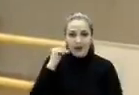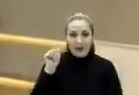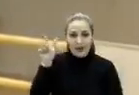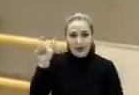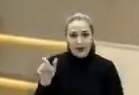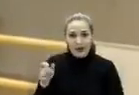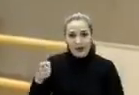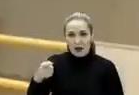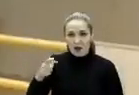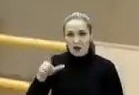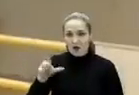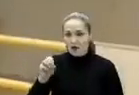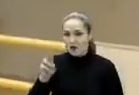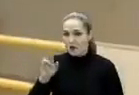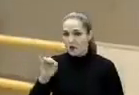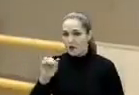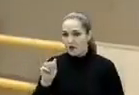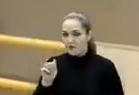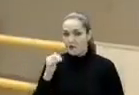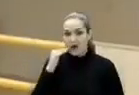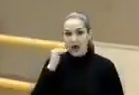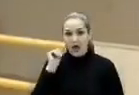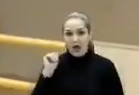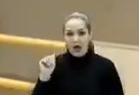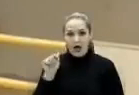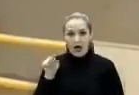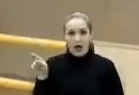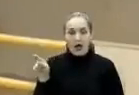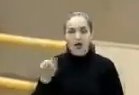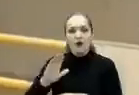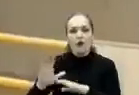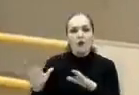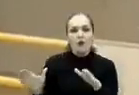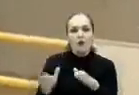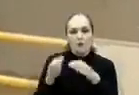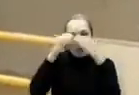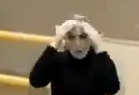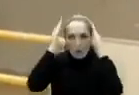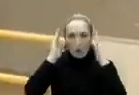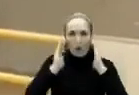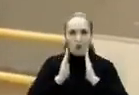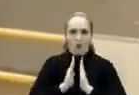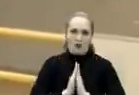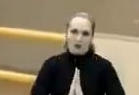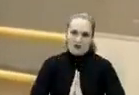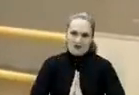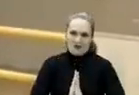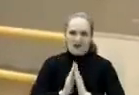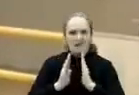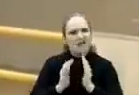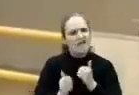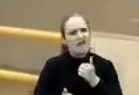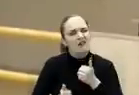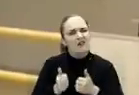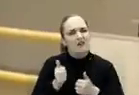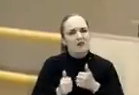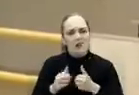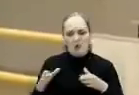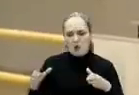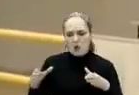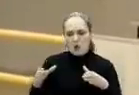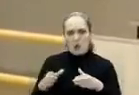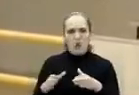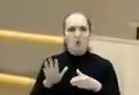Narváez, religiosa de la Congregación de Hermanas Franciscanas de María